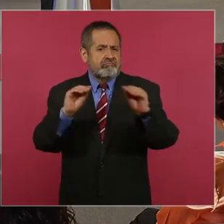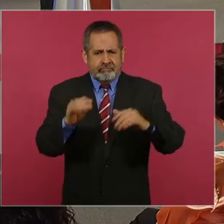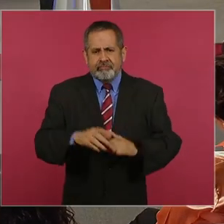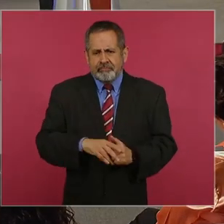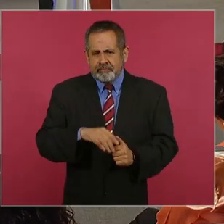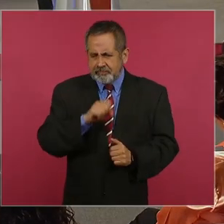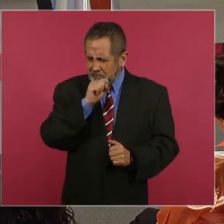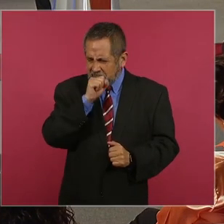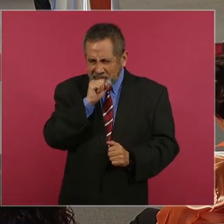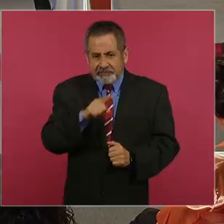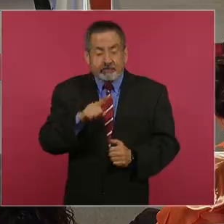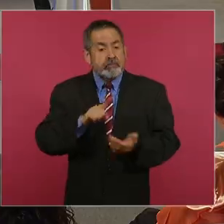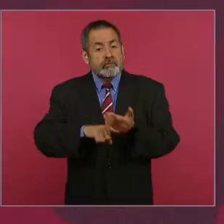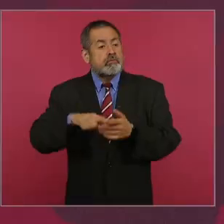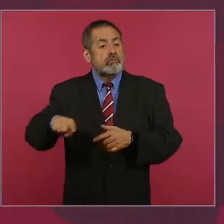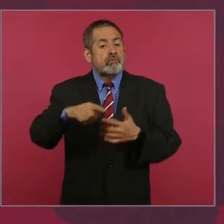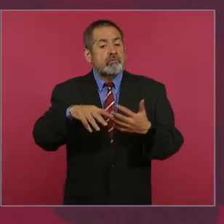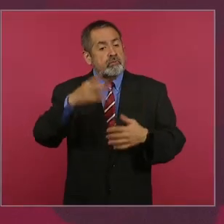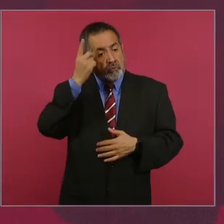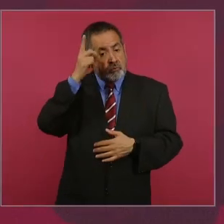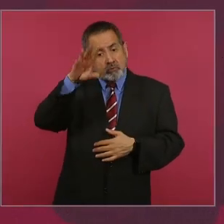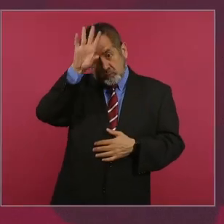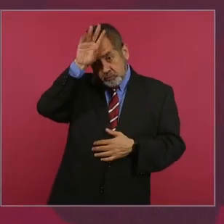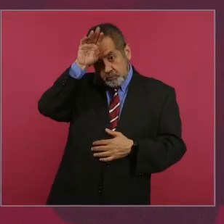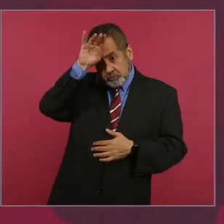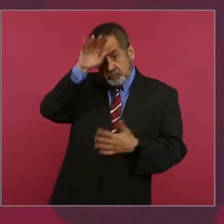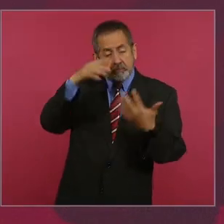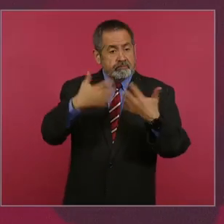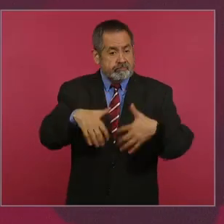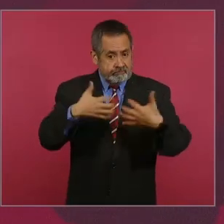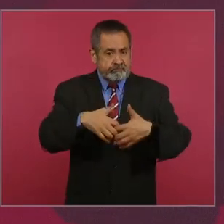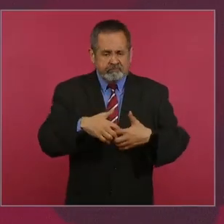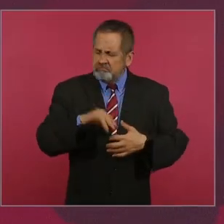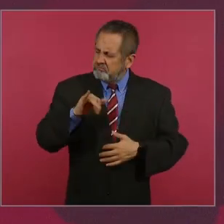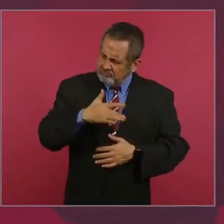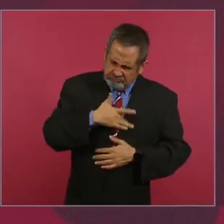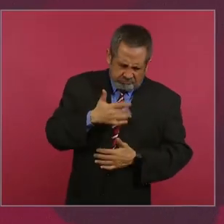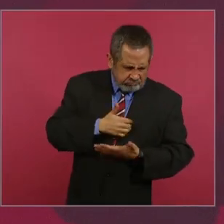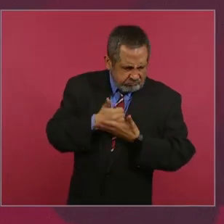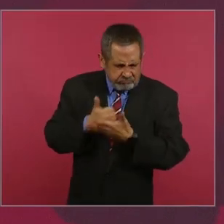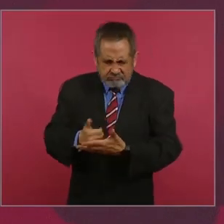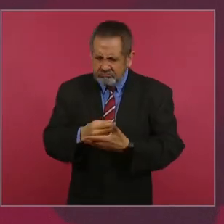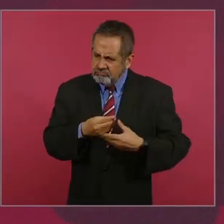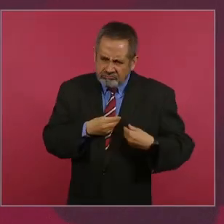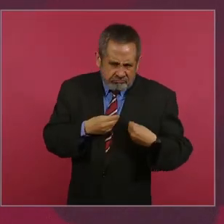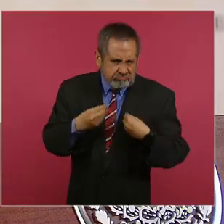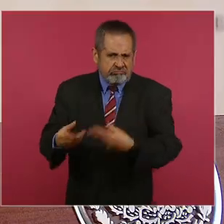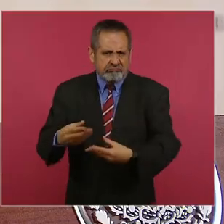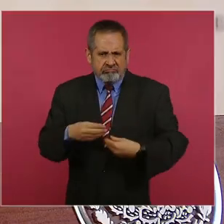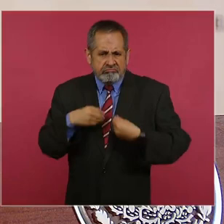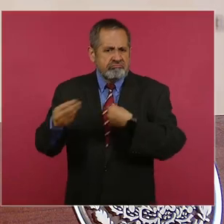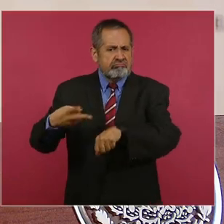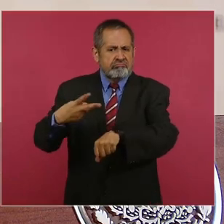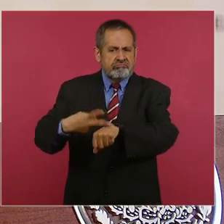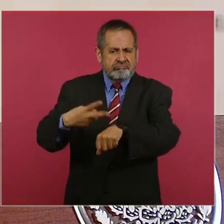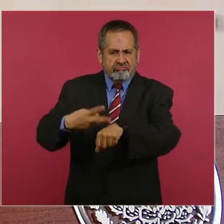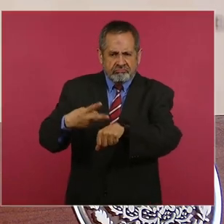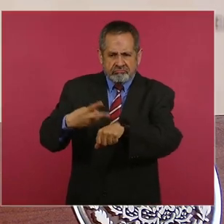Monterrey se comprometieron a ayudar para que no falten